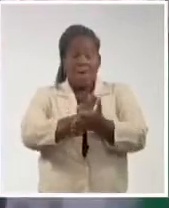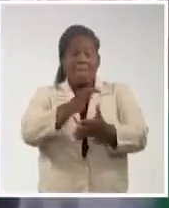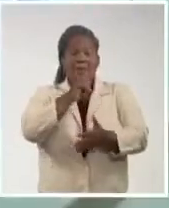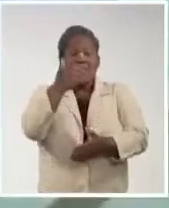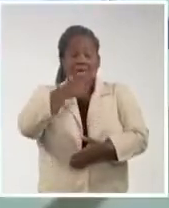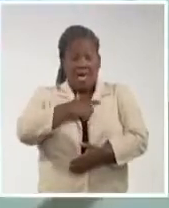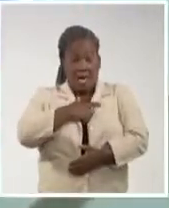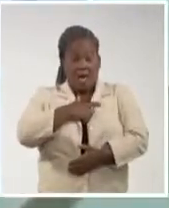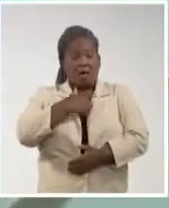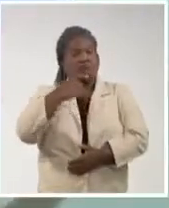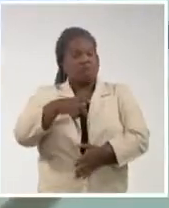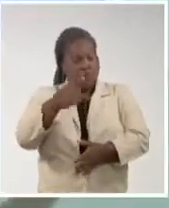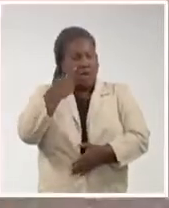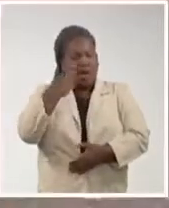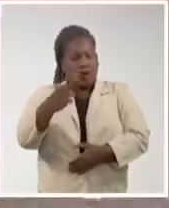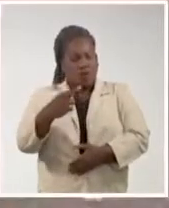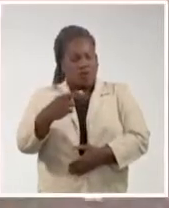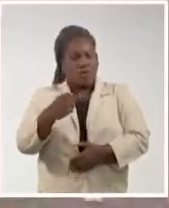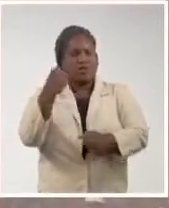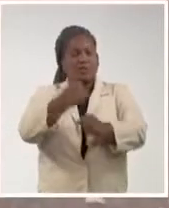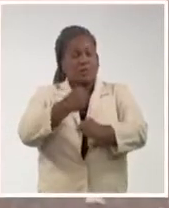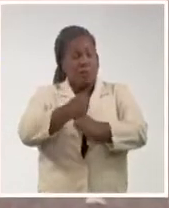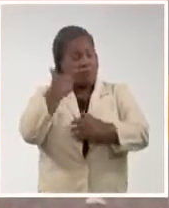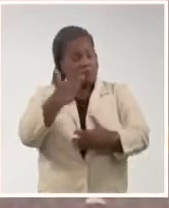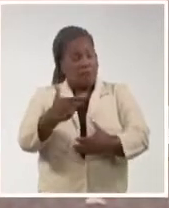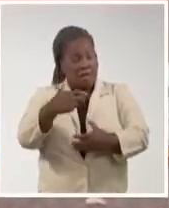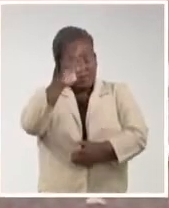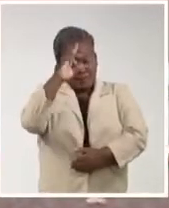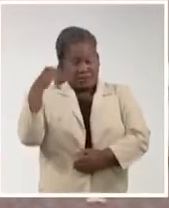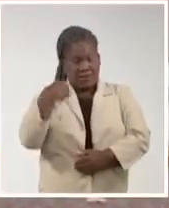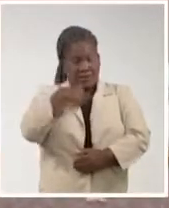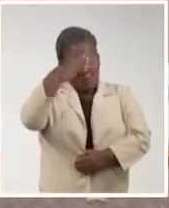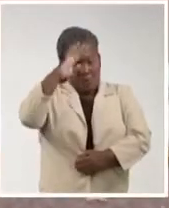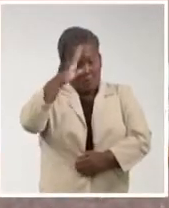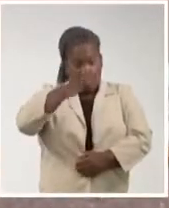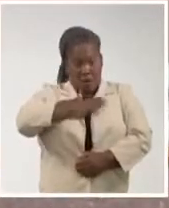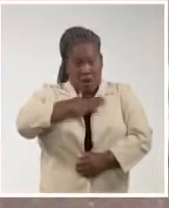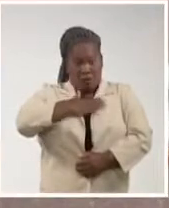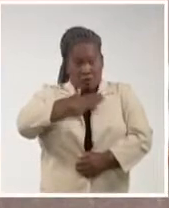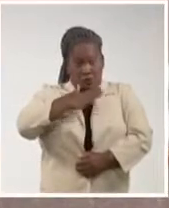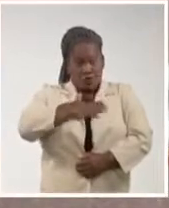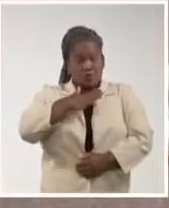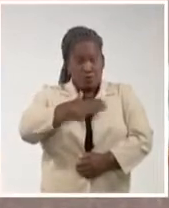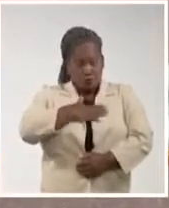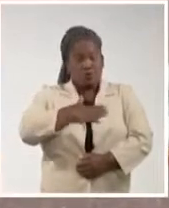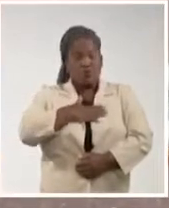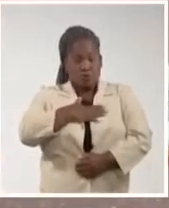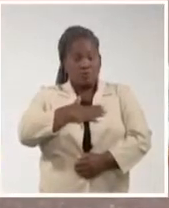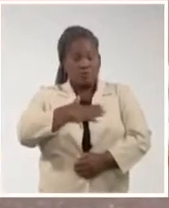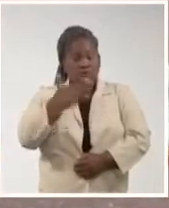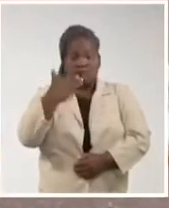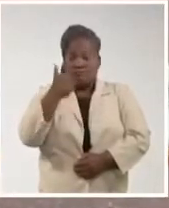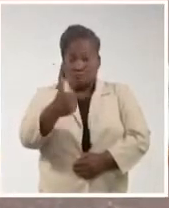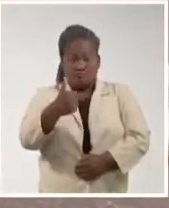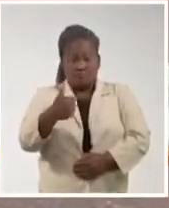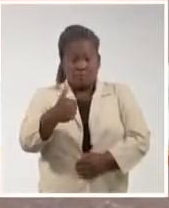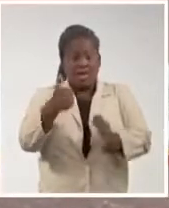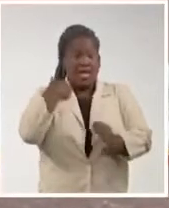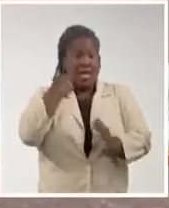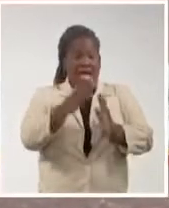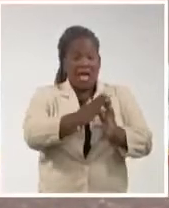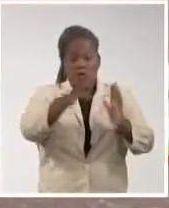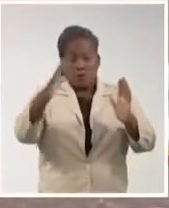la grandeza de su labor. Para nosotros es una culminación de una campaña durante el año